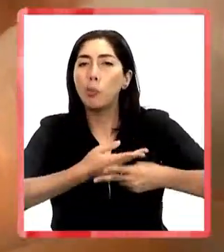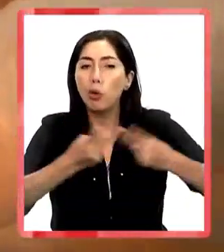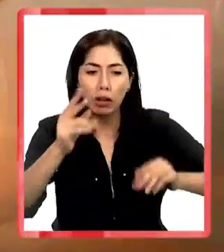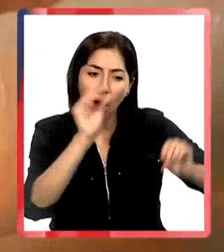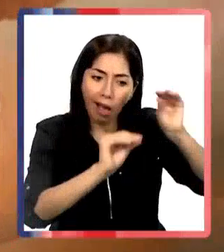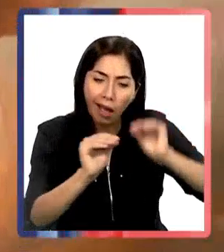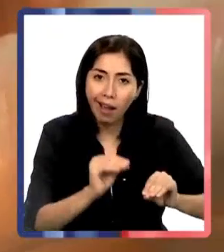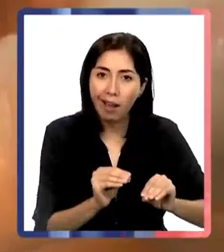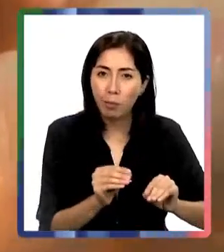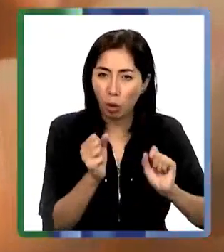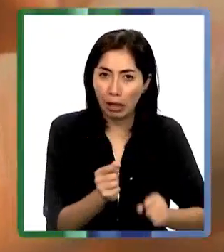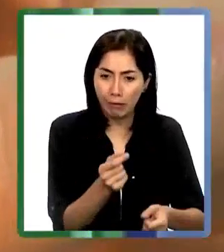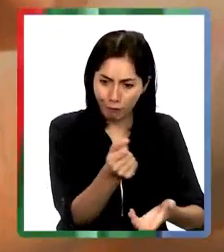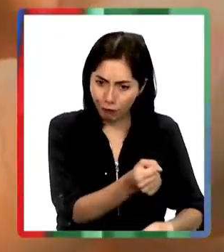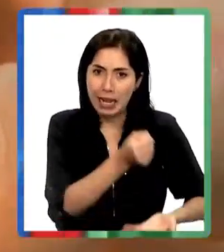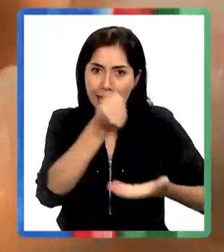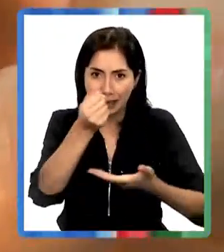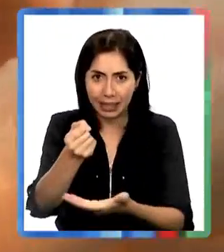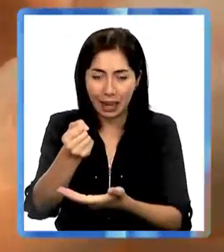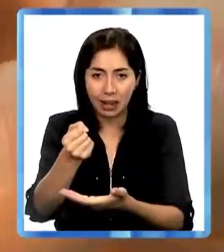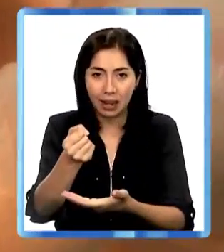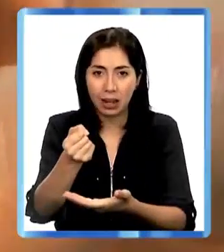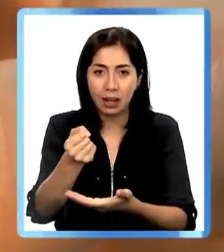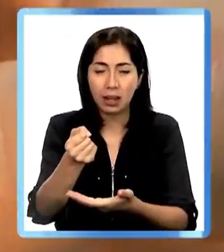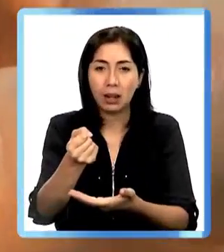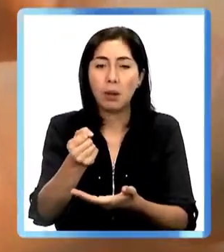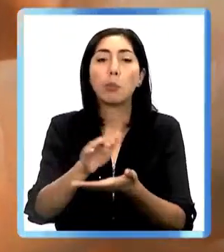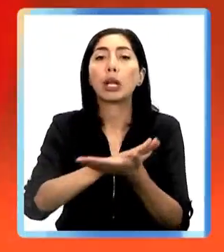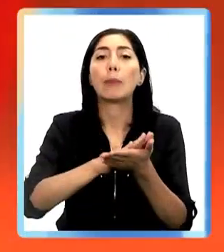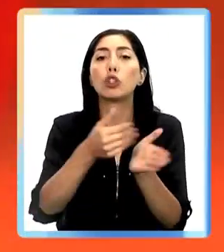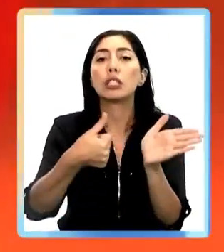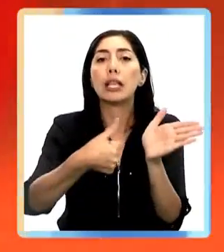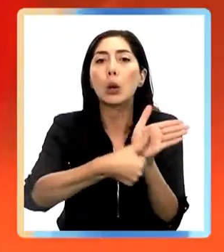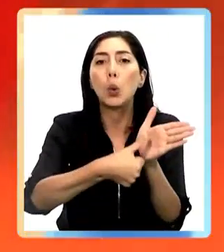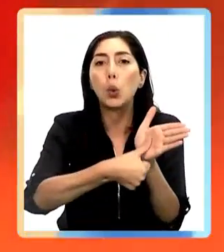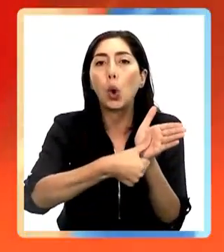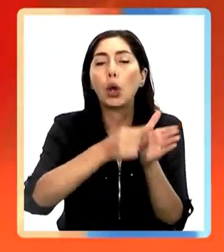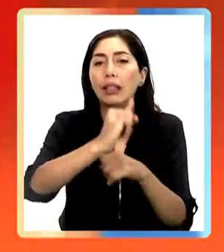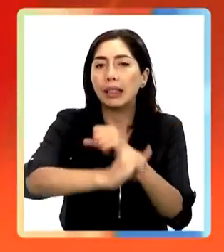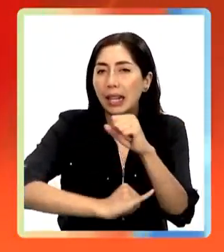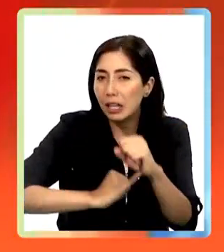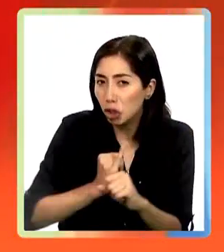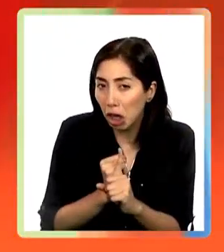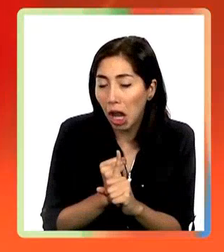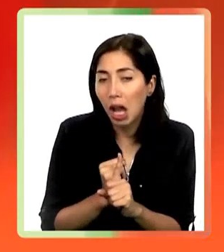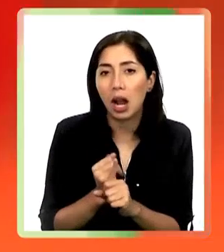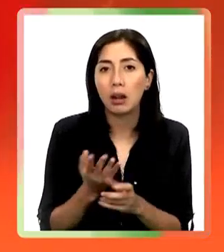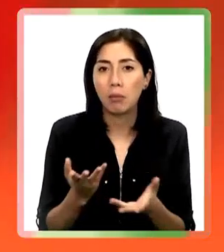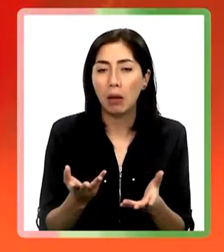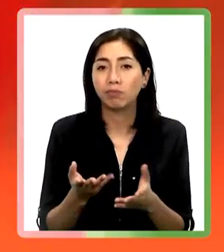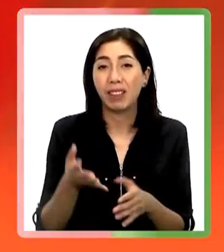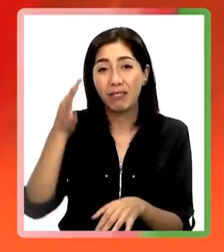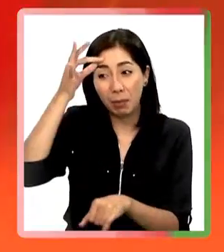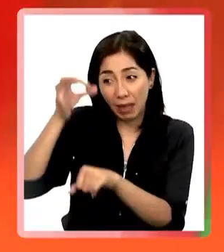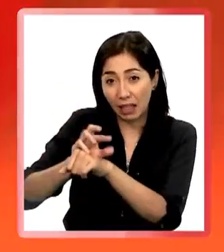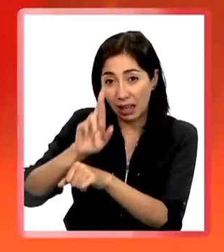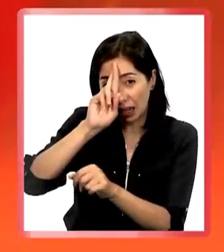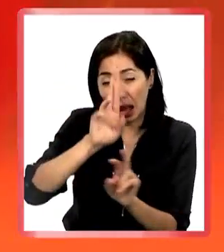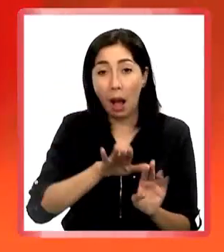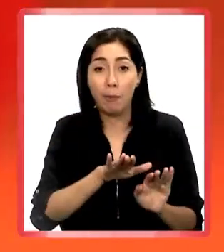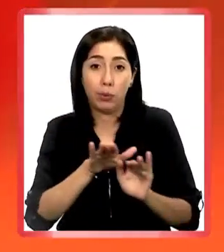de un financiamiento, que de una otra forma, por ejemplo, pudiera ser un seguro internacional, licitado, para enfermedades